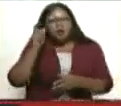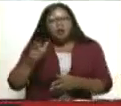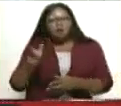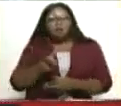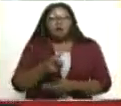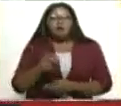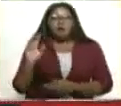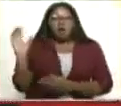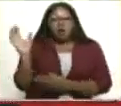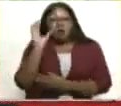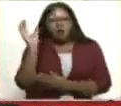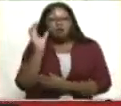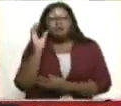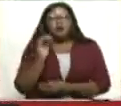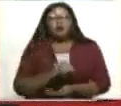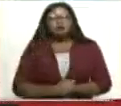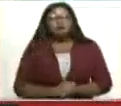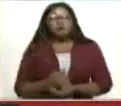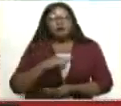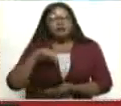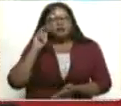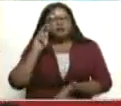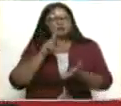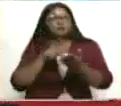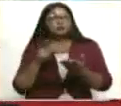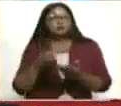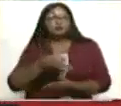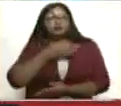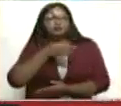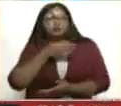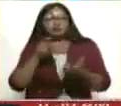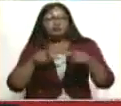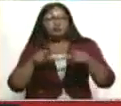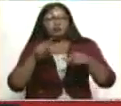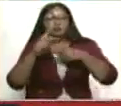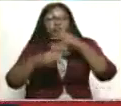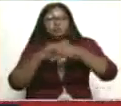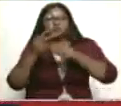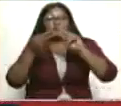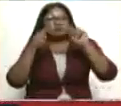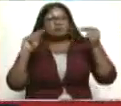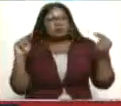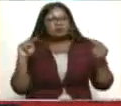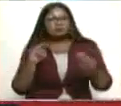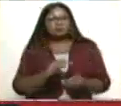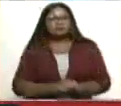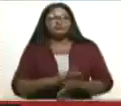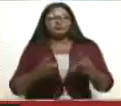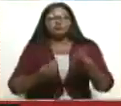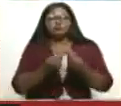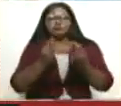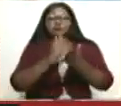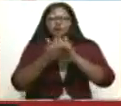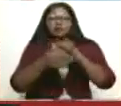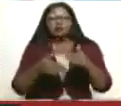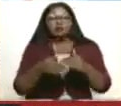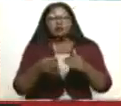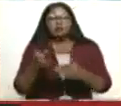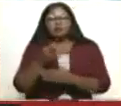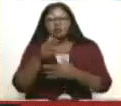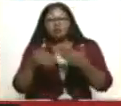colombiana. La participación de la sociedad en este proceso de paz, junto al cese al fuego